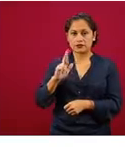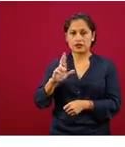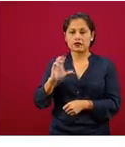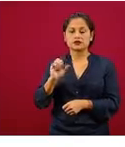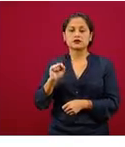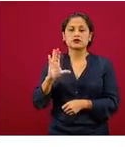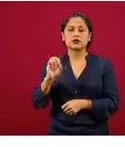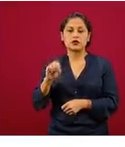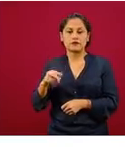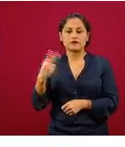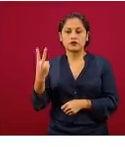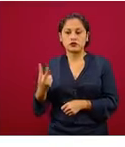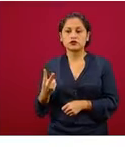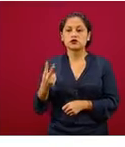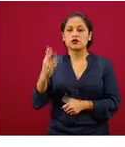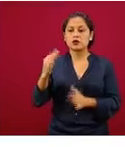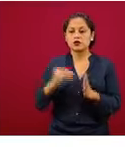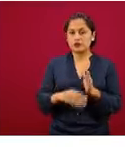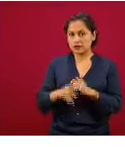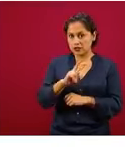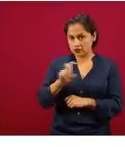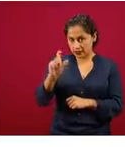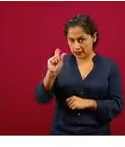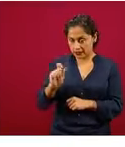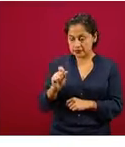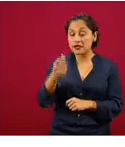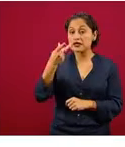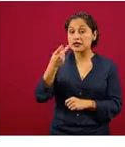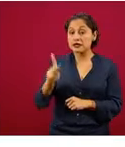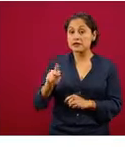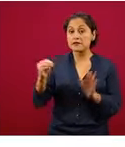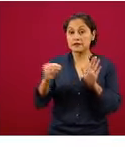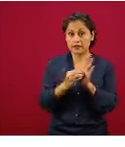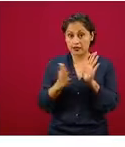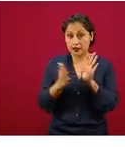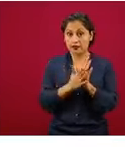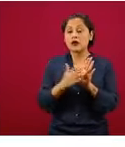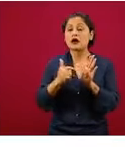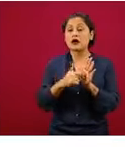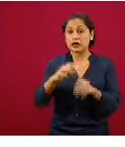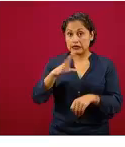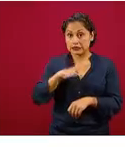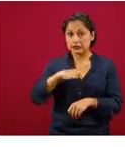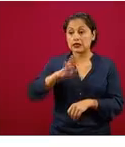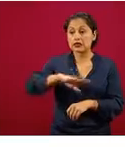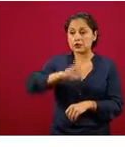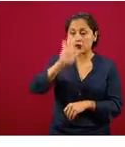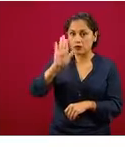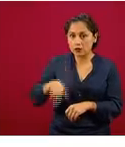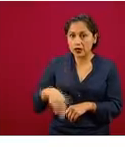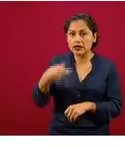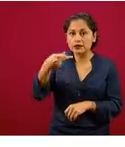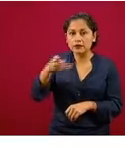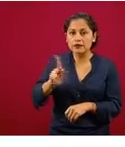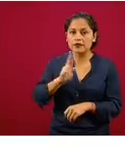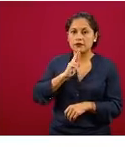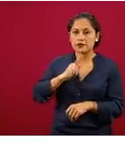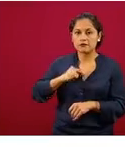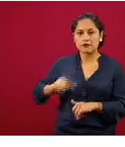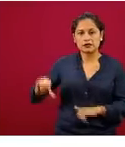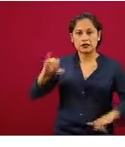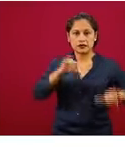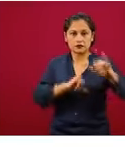4.220. Pero también incluimos en este gráfico las defunciones, las cuales todavía no tenemos un resultado de laboratorio,